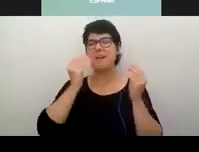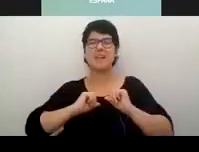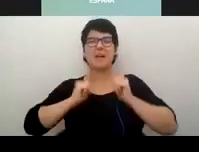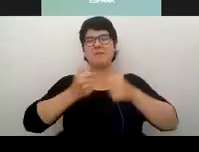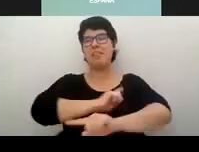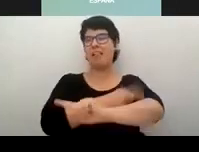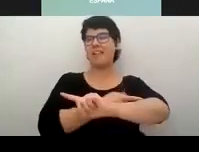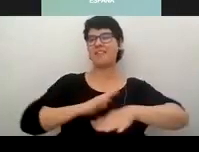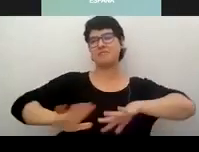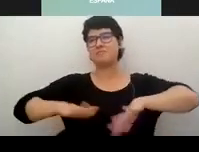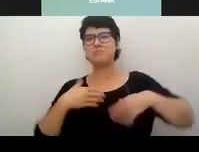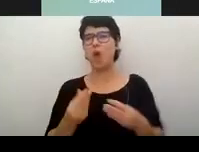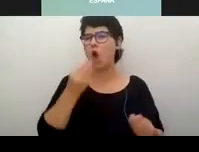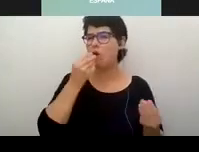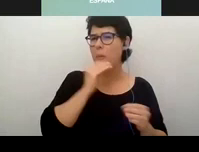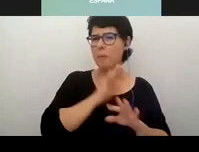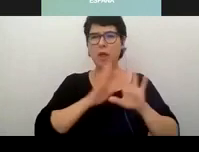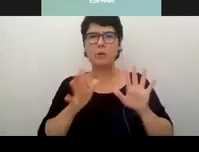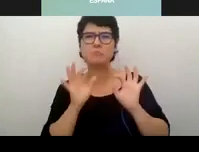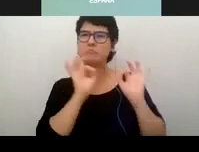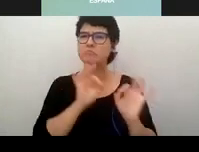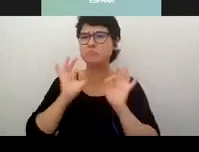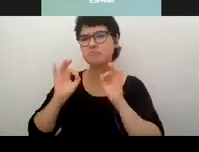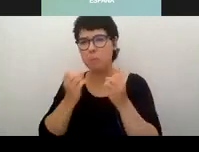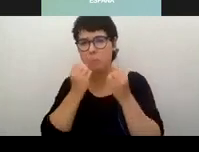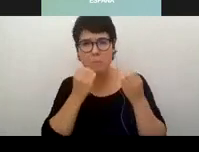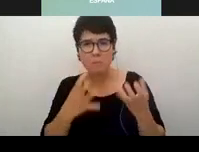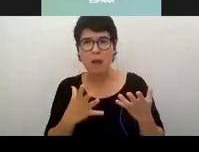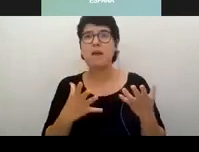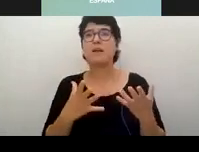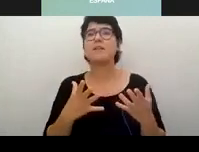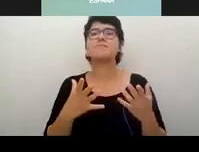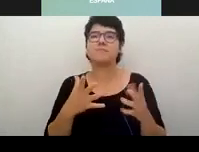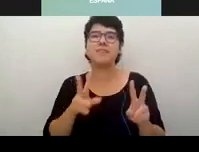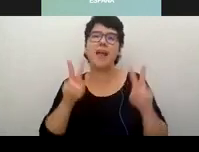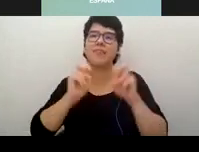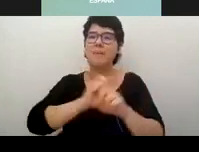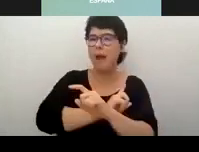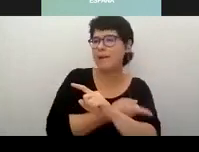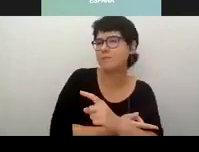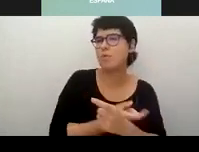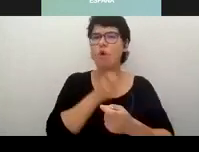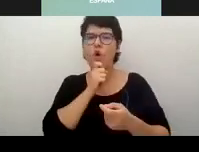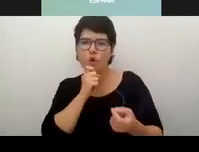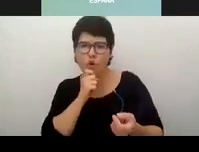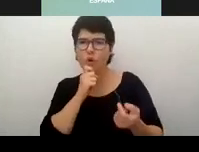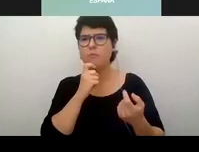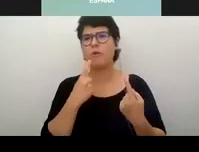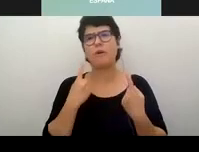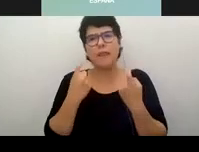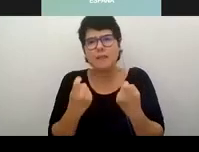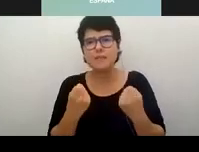prepara un poco la nutrición, pero adecuada para la duración del ejercicio, para la resistencia que